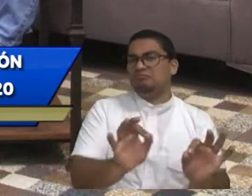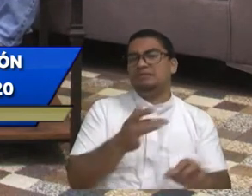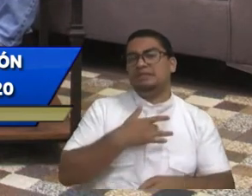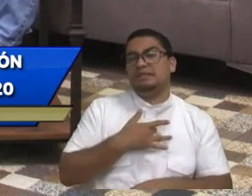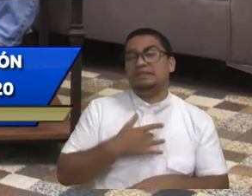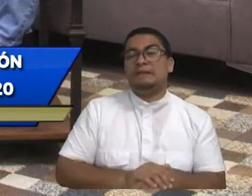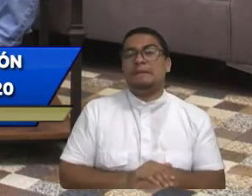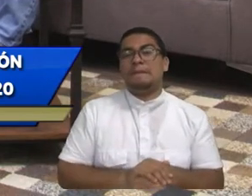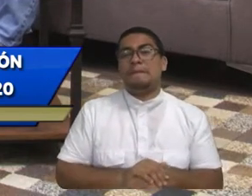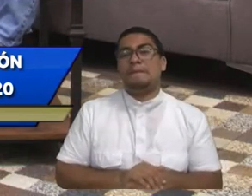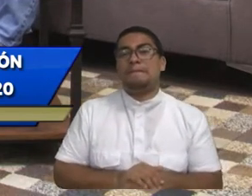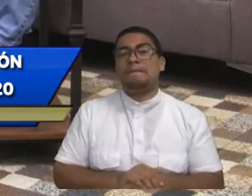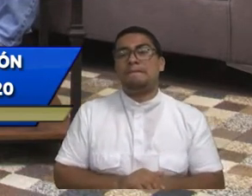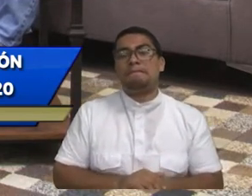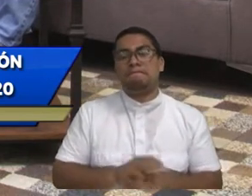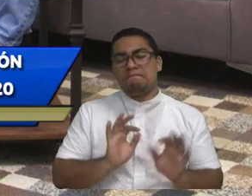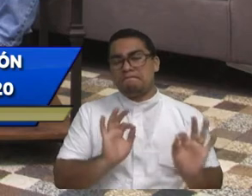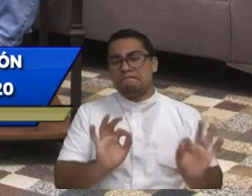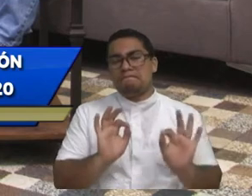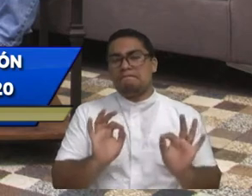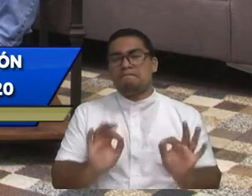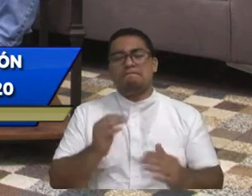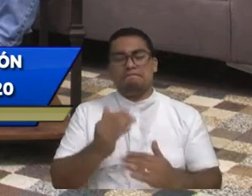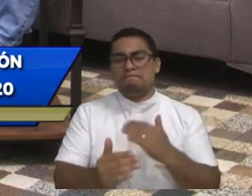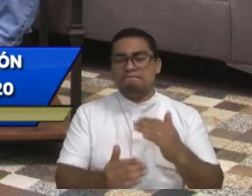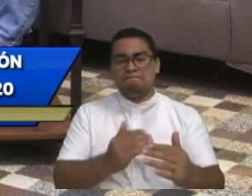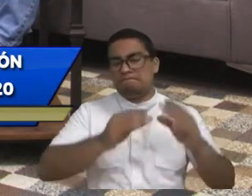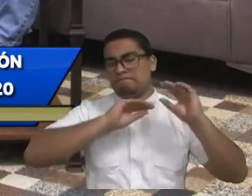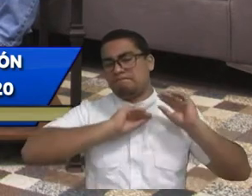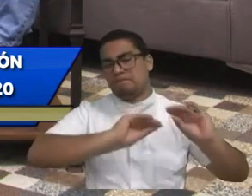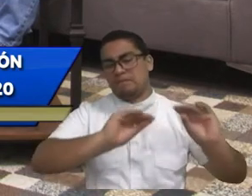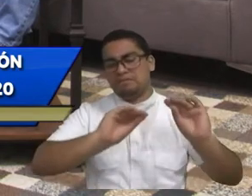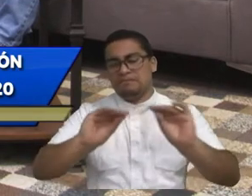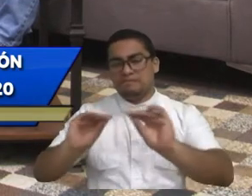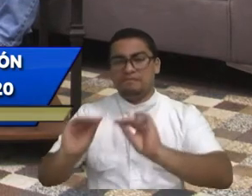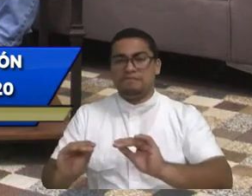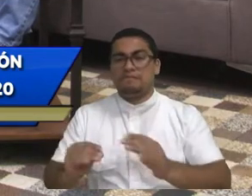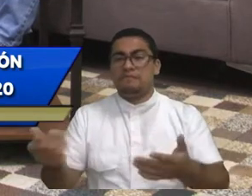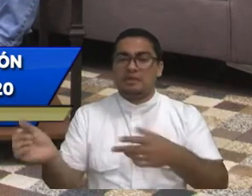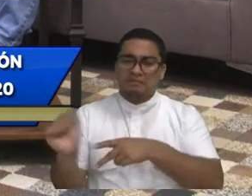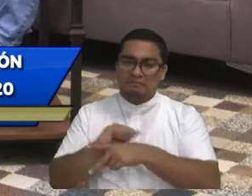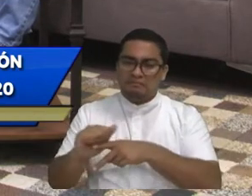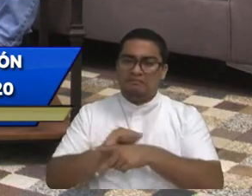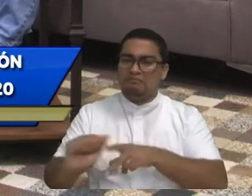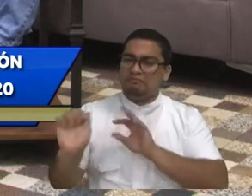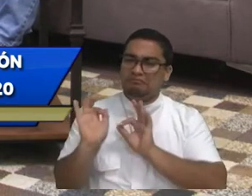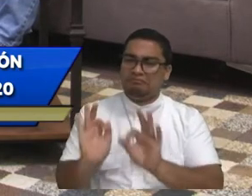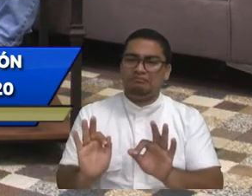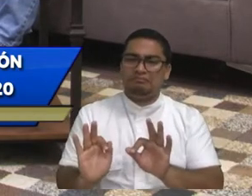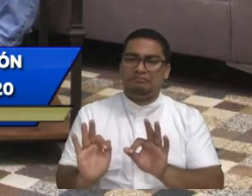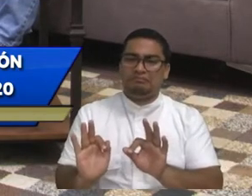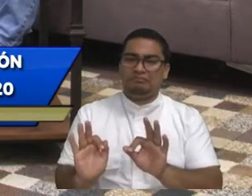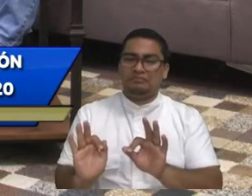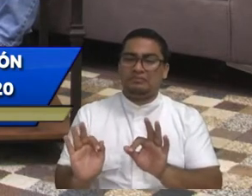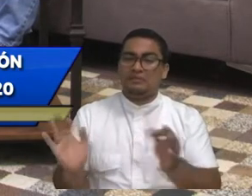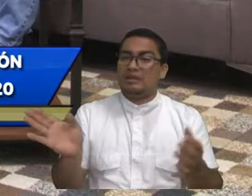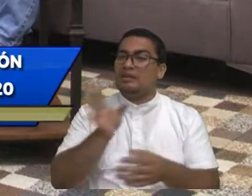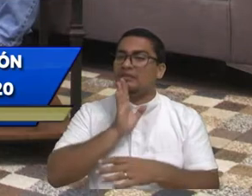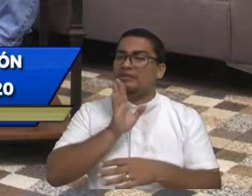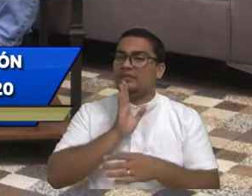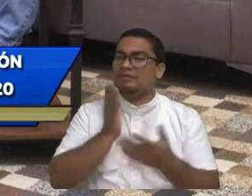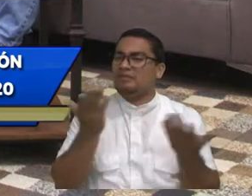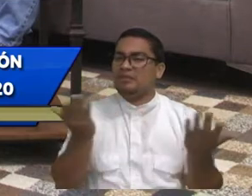éste estamos ahí pues en ese proceso formativo estamos asegurando la práctica hablamos de una formación